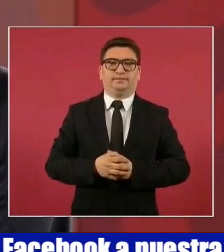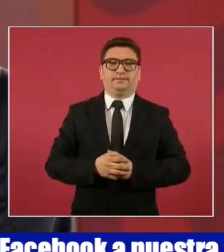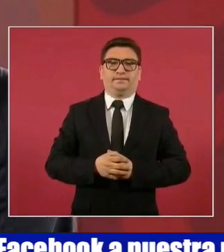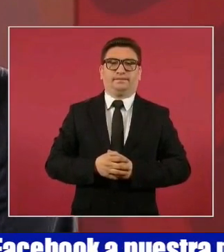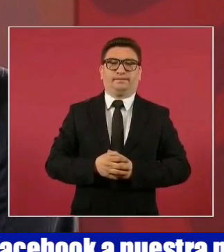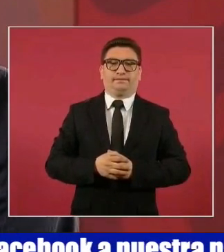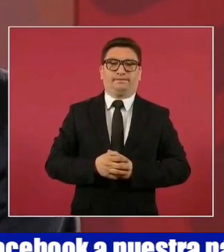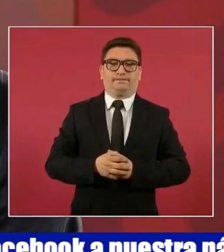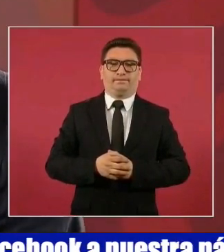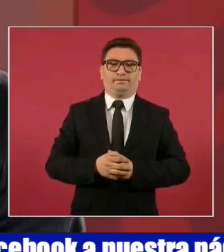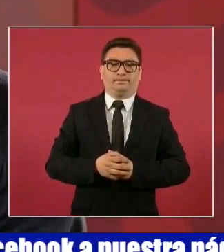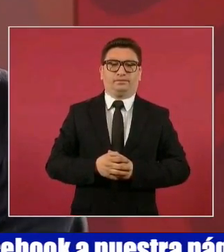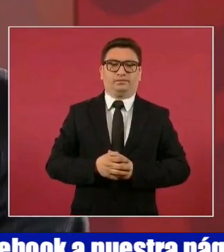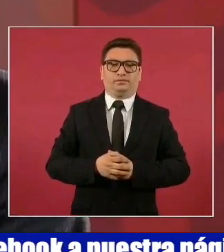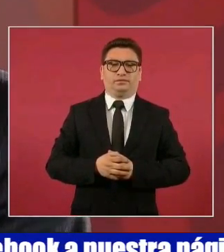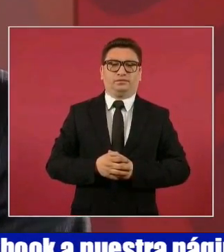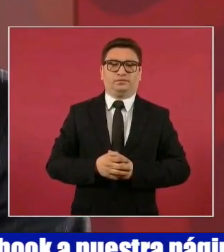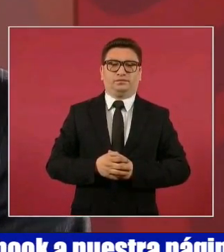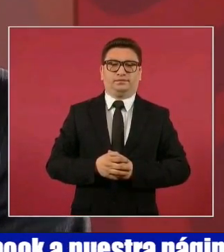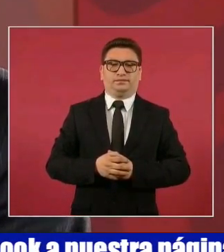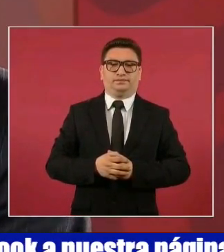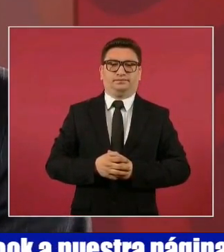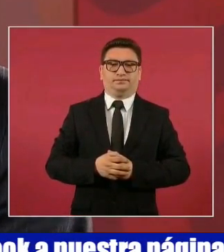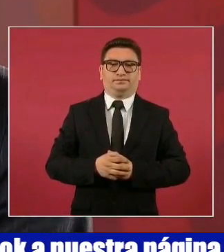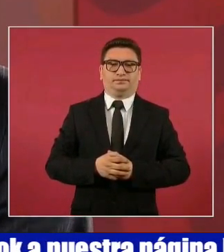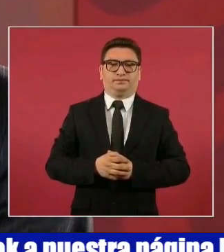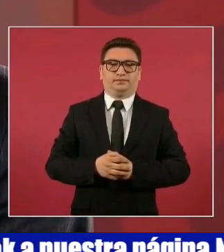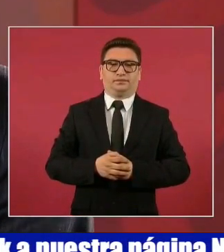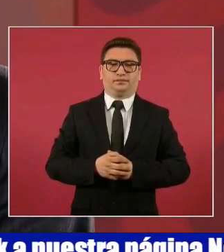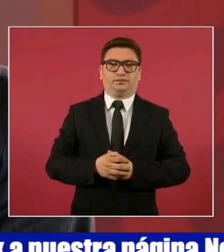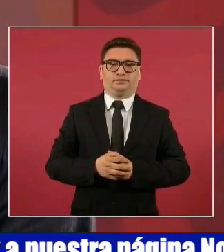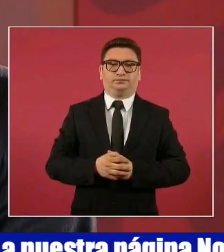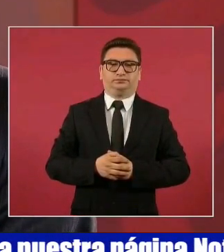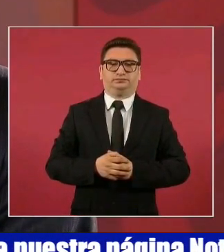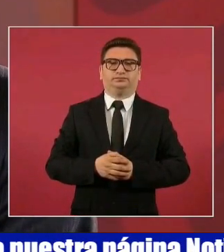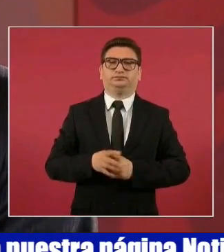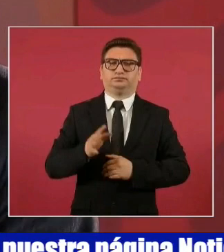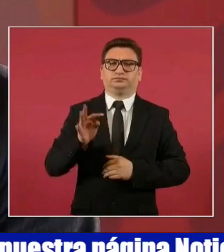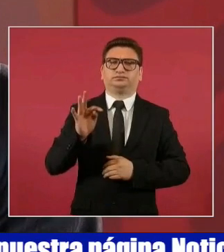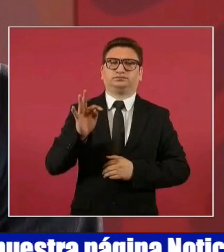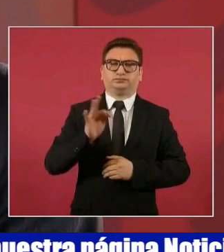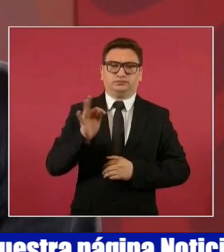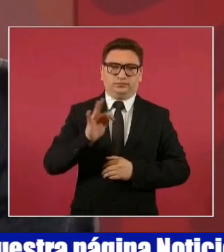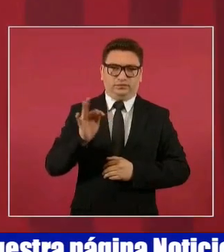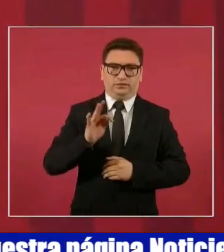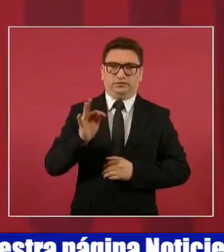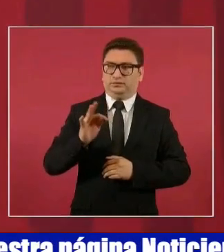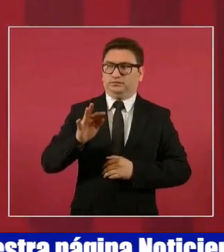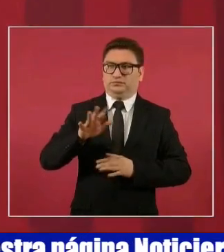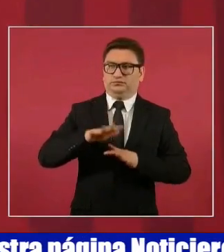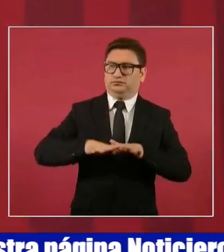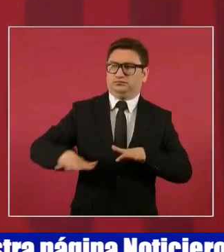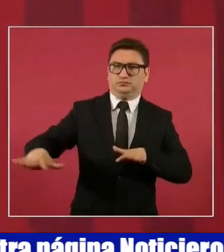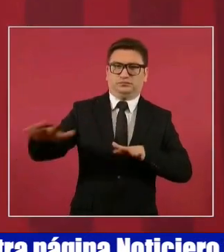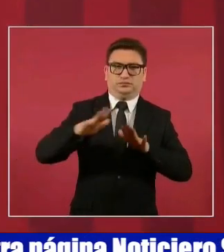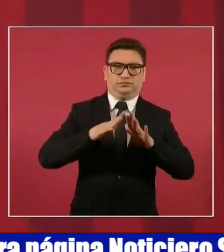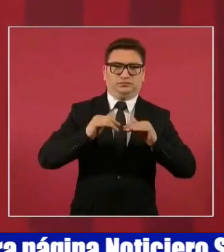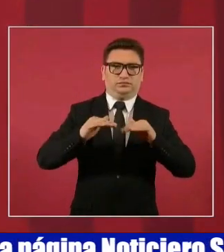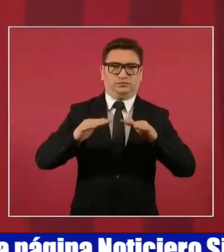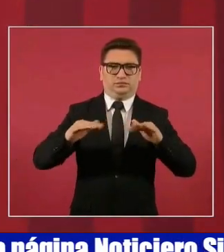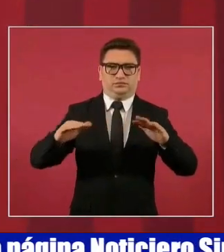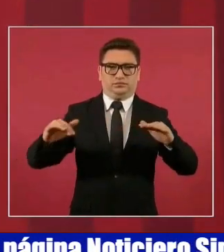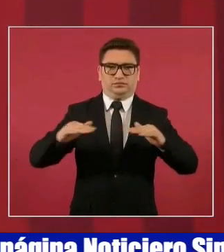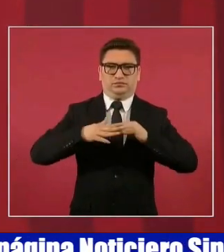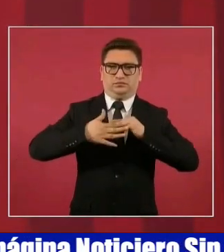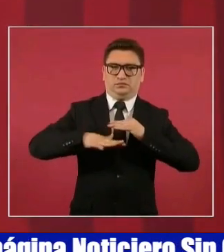la empresa a la que le otorgó la concesión. No quiso dar el nombre del funcionario, dijo que pues ya lo van a informar después,